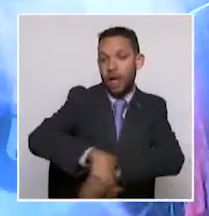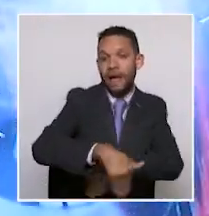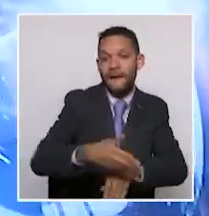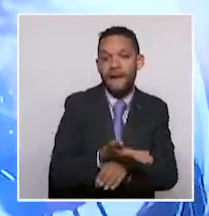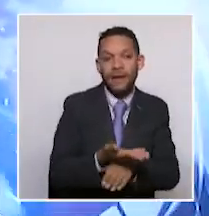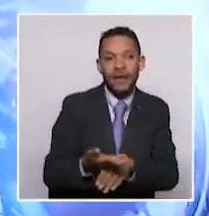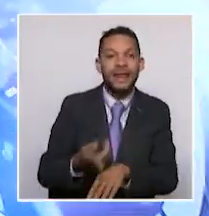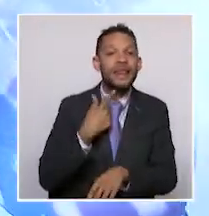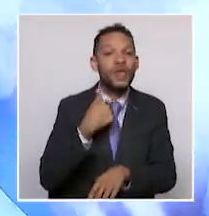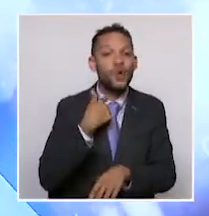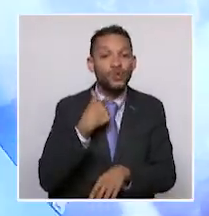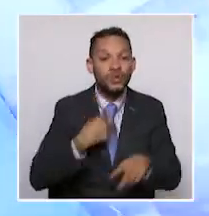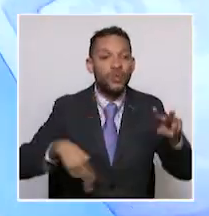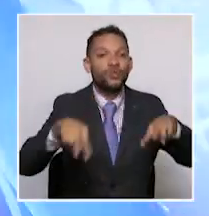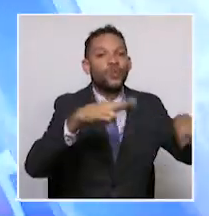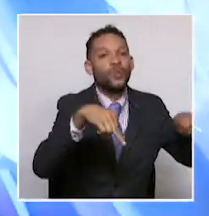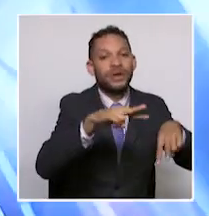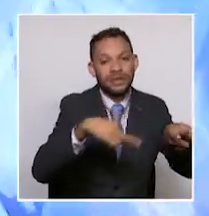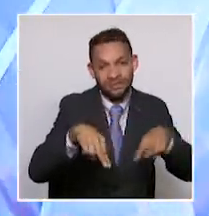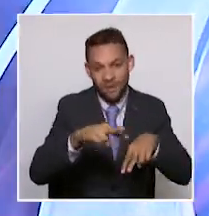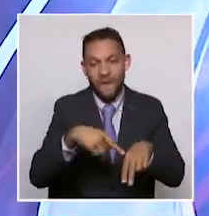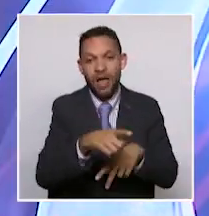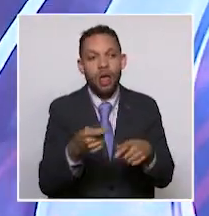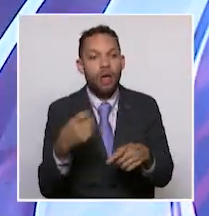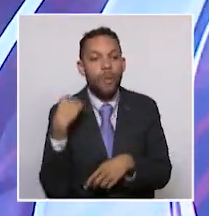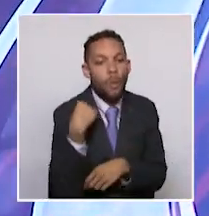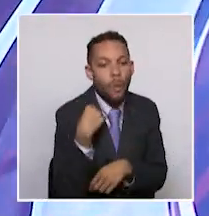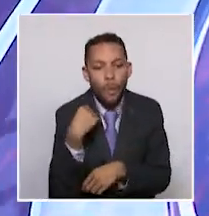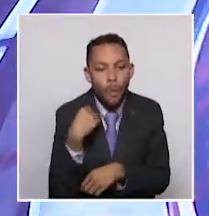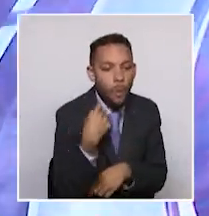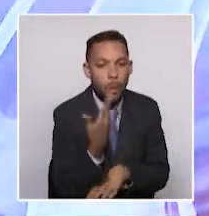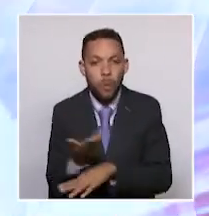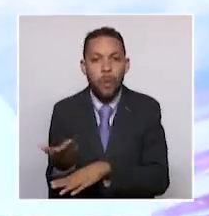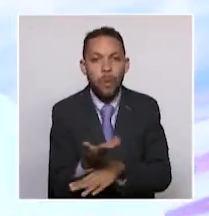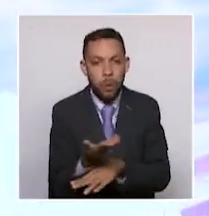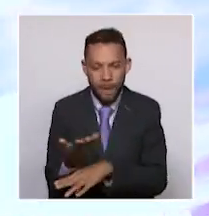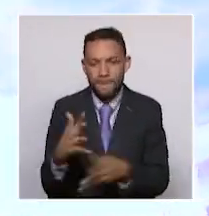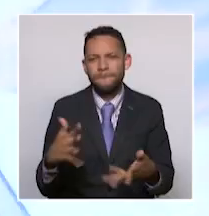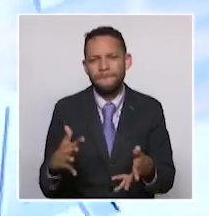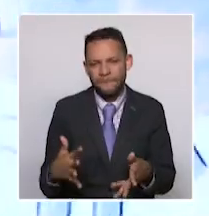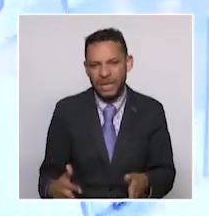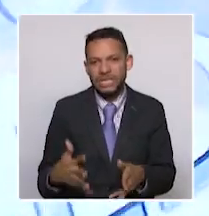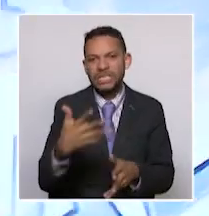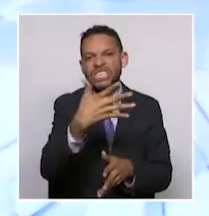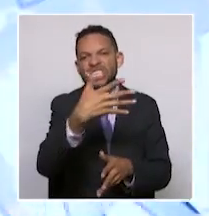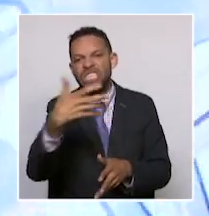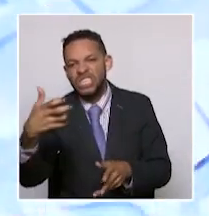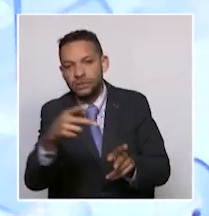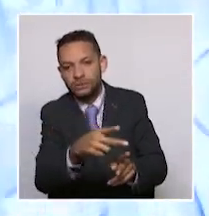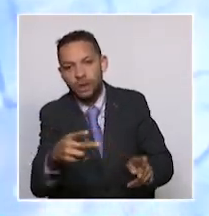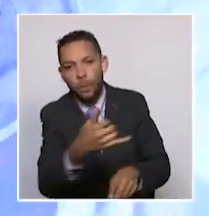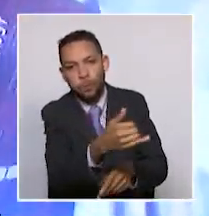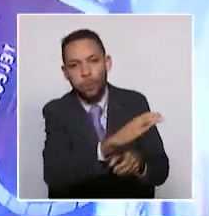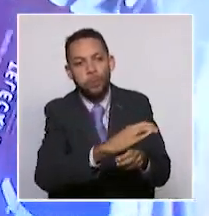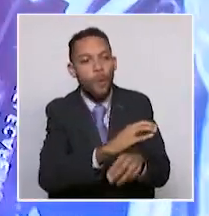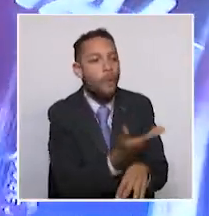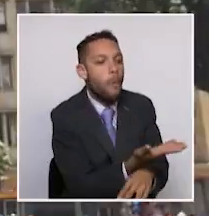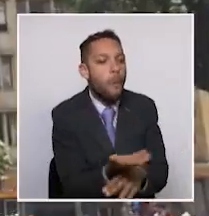la llegada de forasteros a ejercer la mendicidad. Se estima que en la ciudad hay cerca de 500 personas en esta